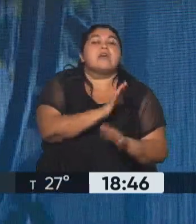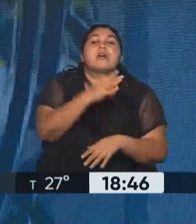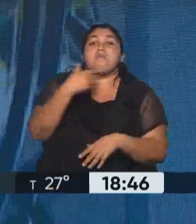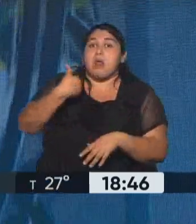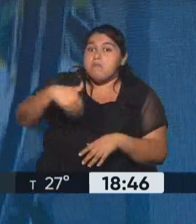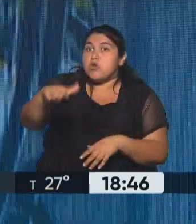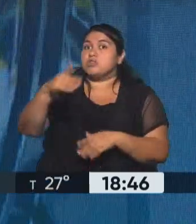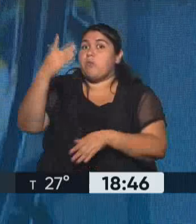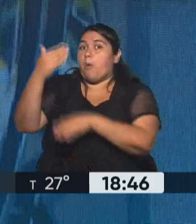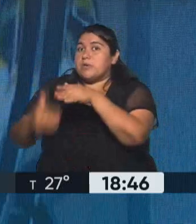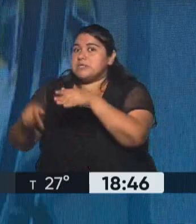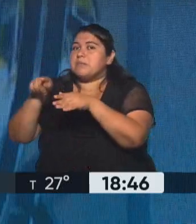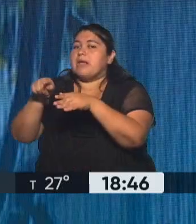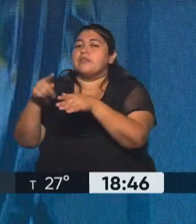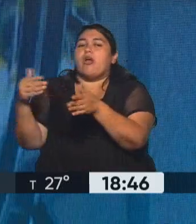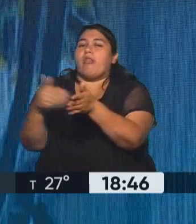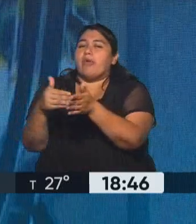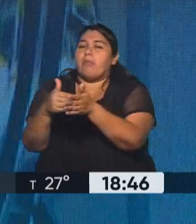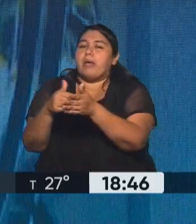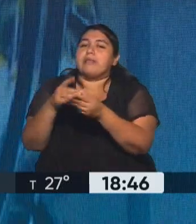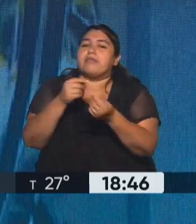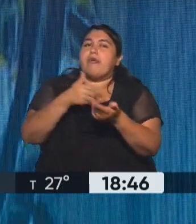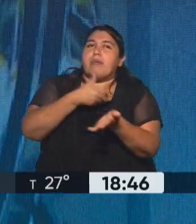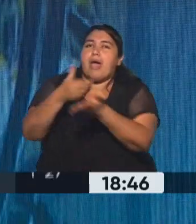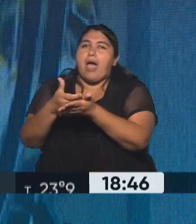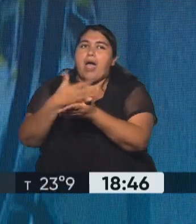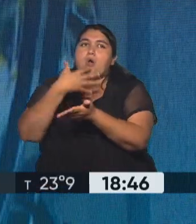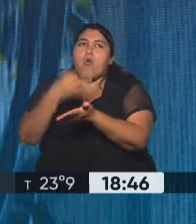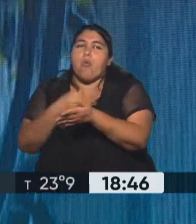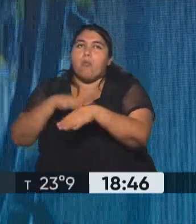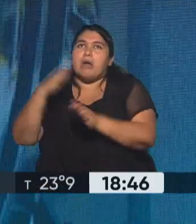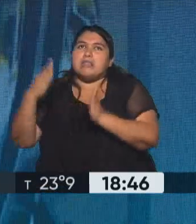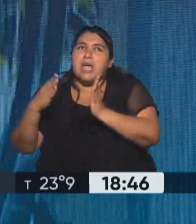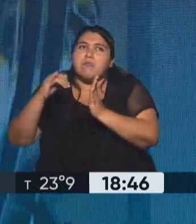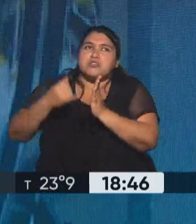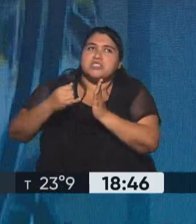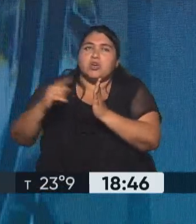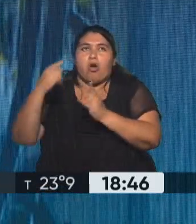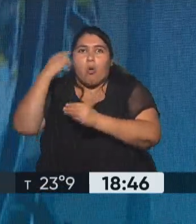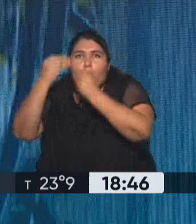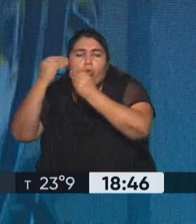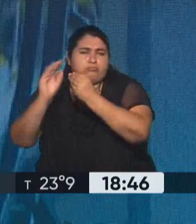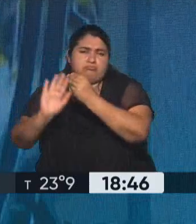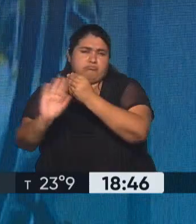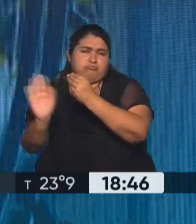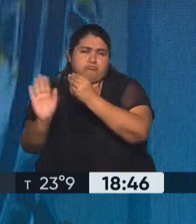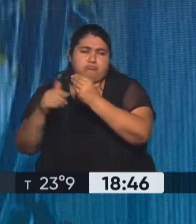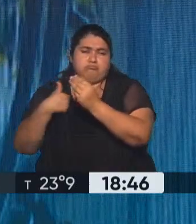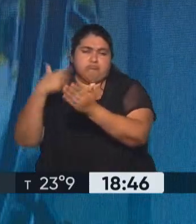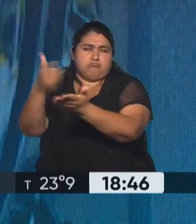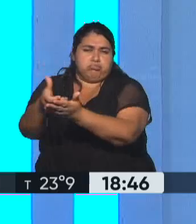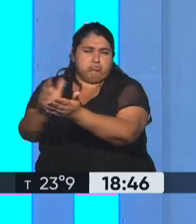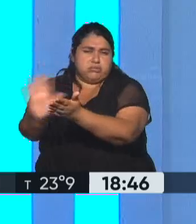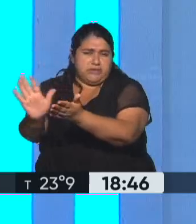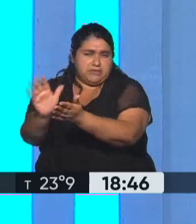próximo vencimiento no tenga que depender tanto de haber cumplido con las condiciones con el Fondo Monetario Internacional y los desembolsos correspondientes. ¿Y este